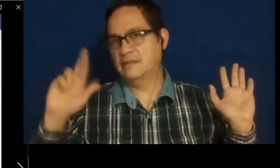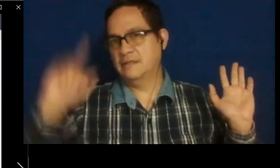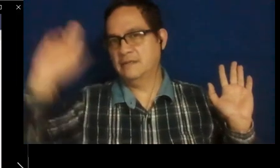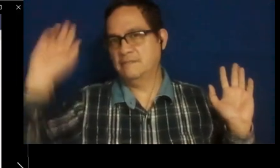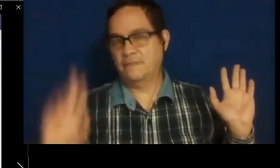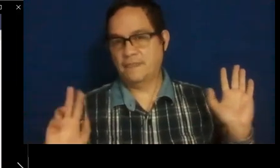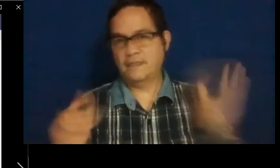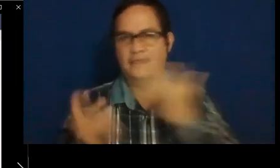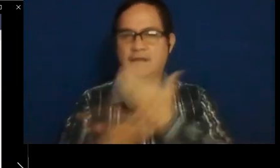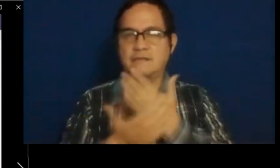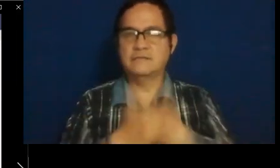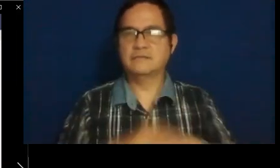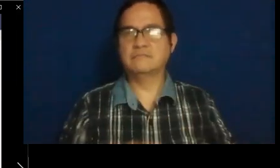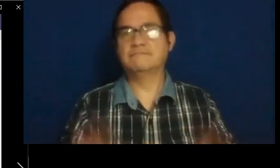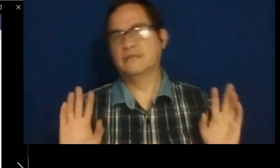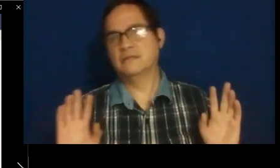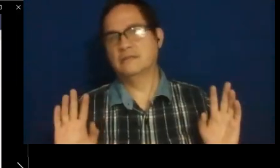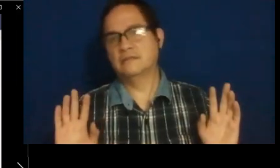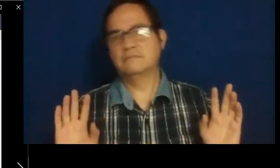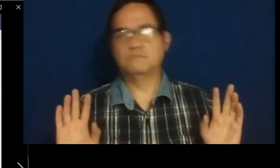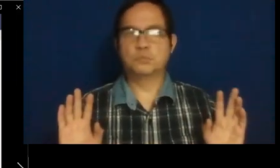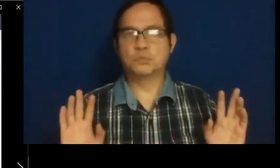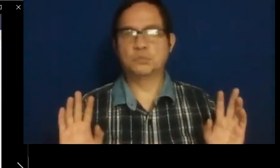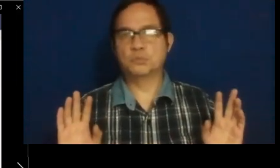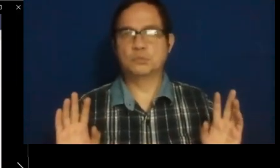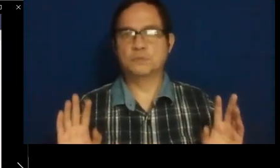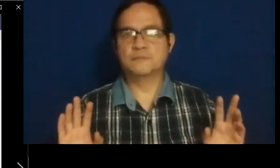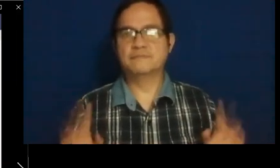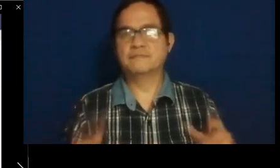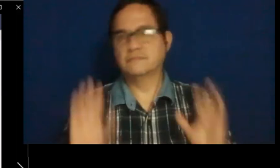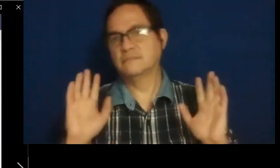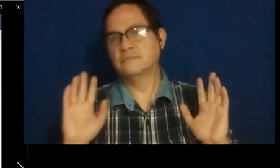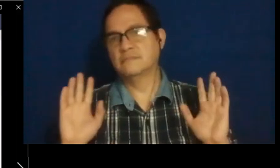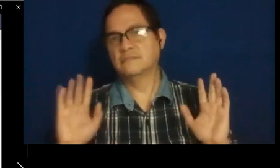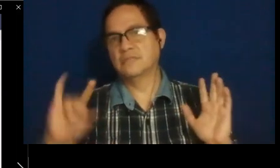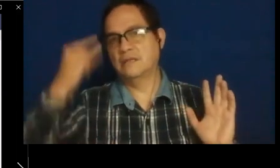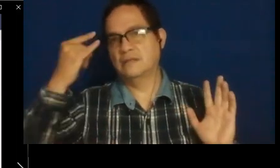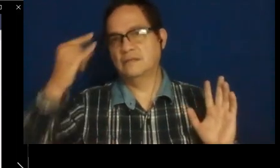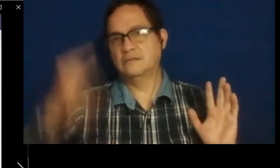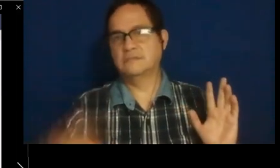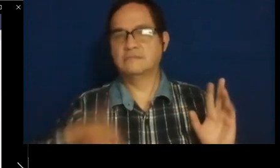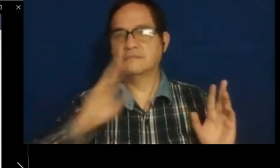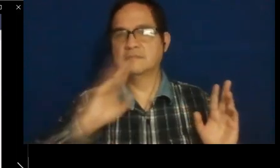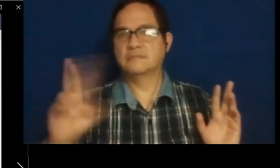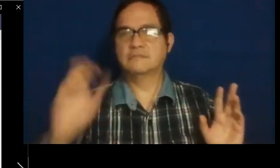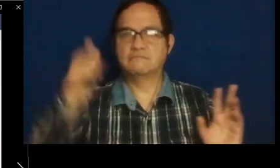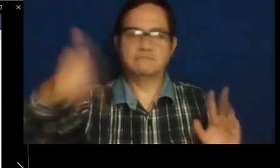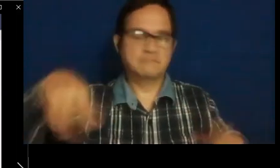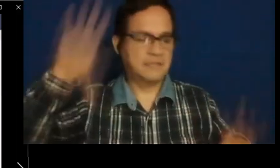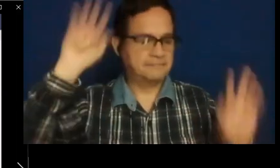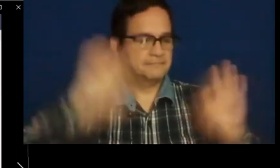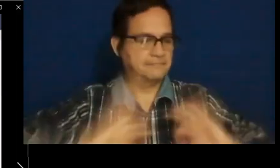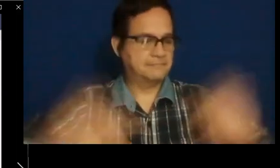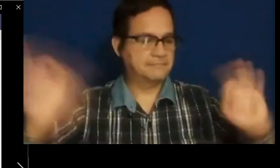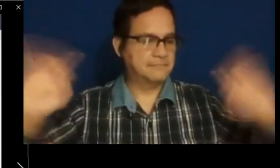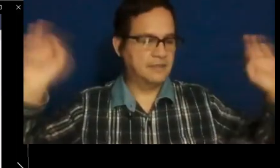nos informa, ¿cierto? Sí, sí, digamos que para efectos de lo que es la calificación, sí. Si de pronto yo no le respondo nada es porque efectivamente lo revisé y todo